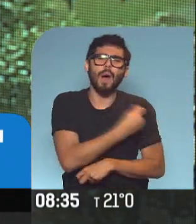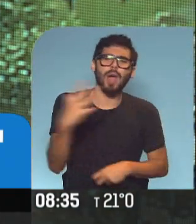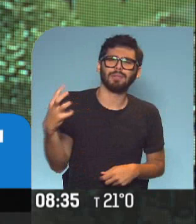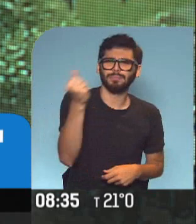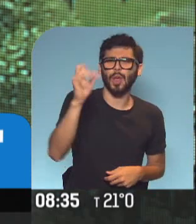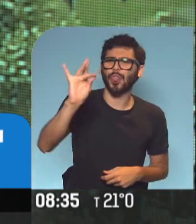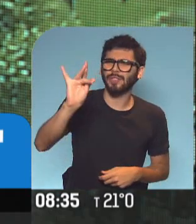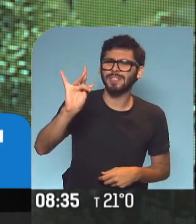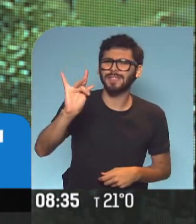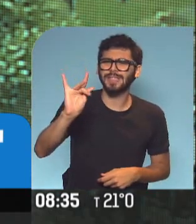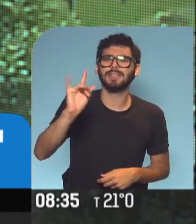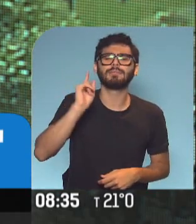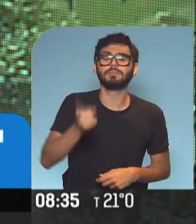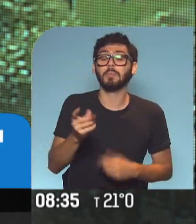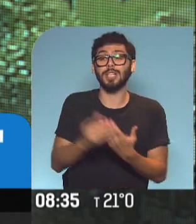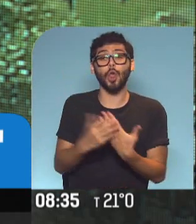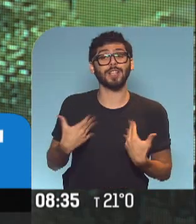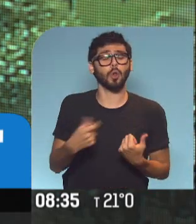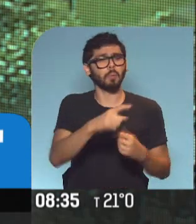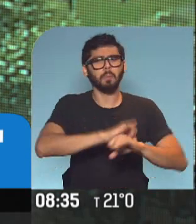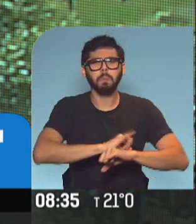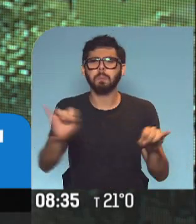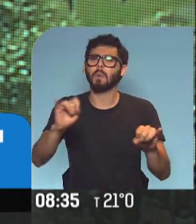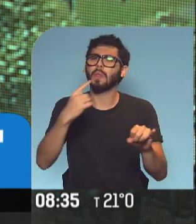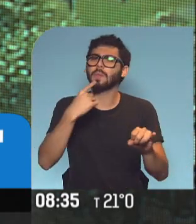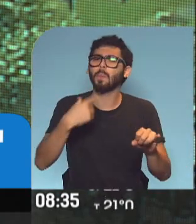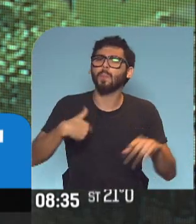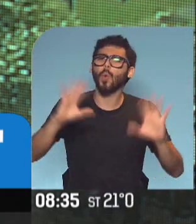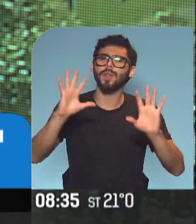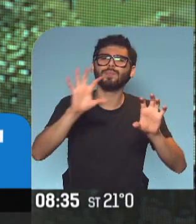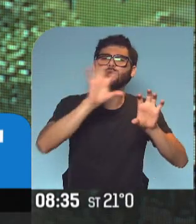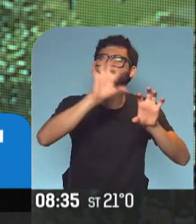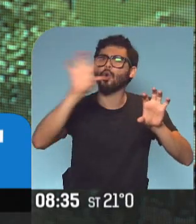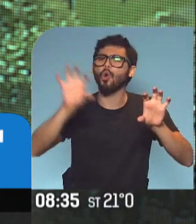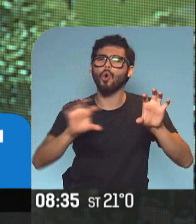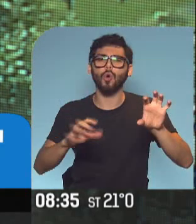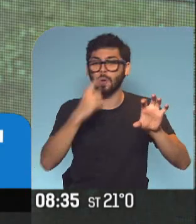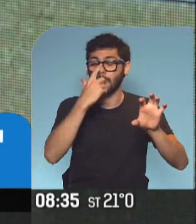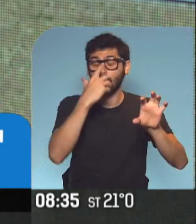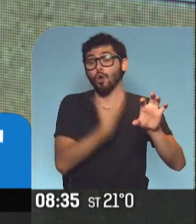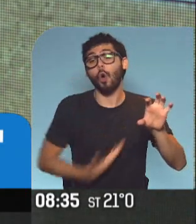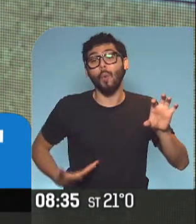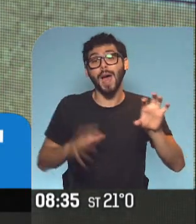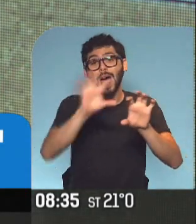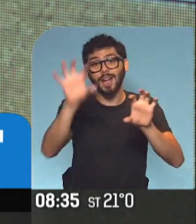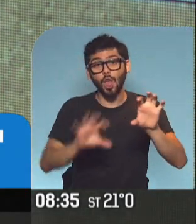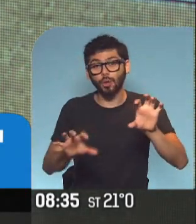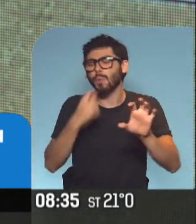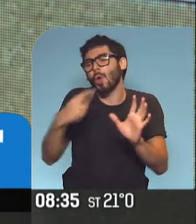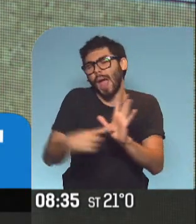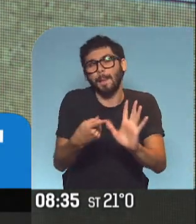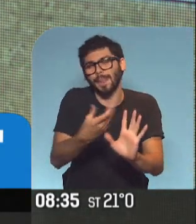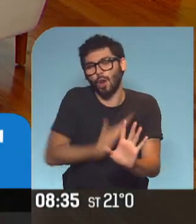horas de parte de el ministerio de salud trascendió la posibilidad que cada gobernador cada en este caso jefe de gobierno sería la ciudad buenos aires